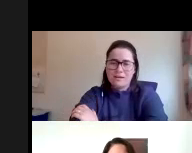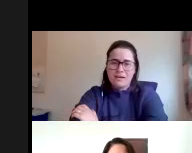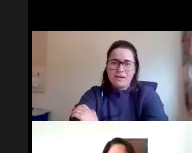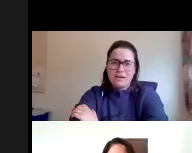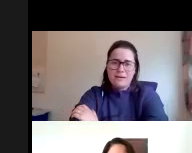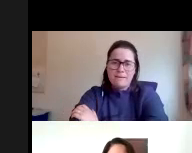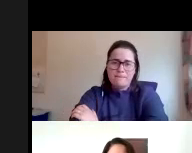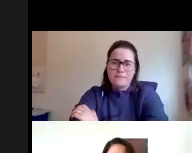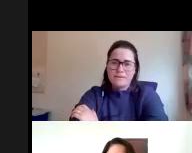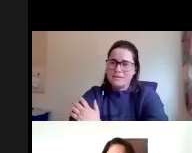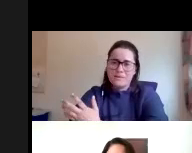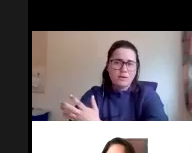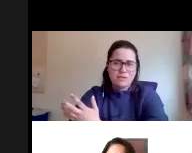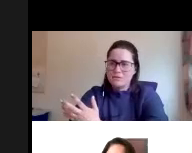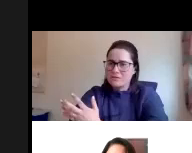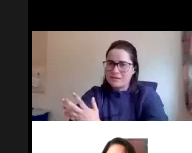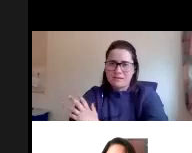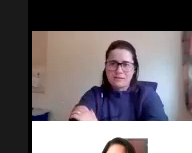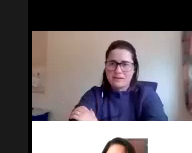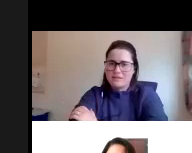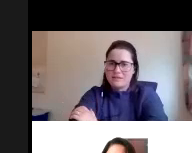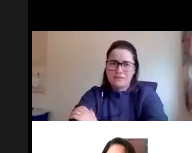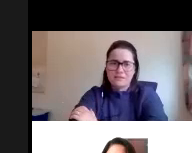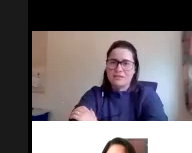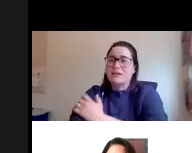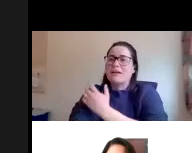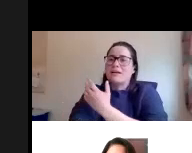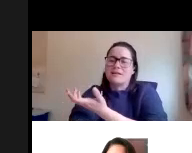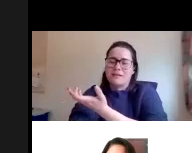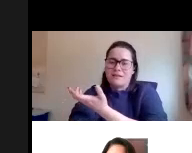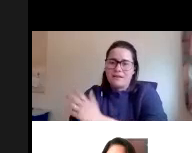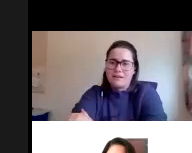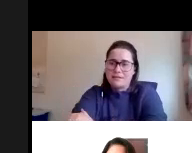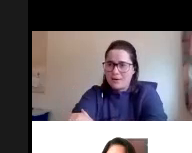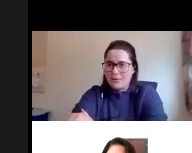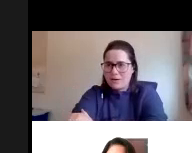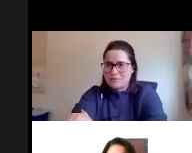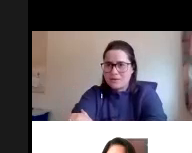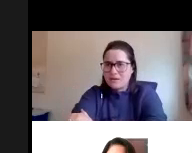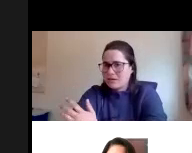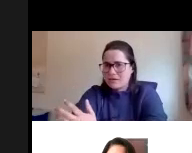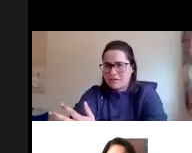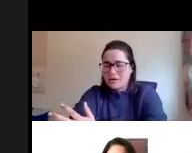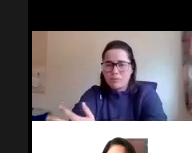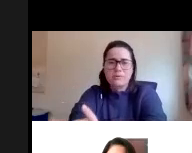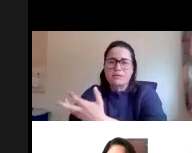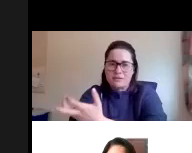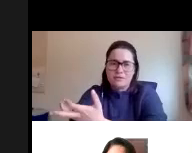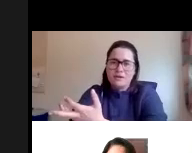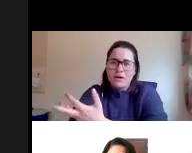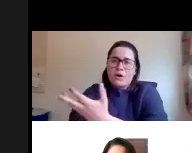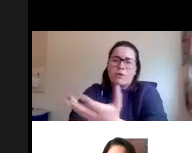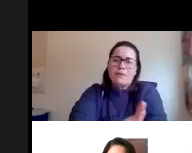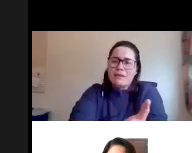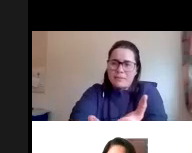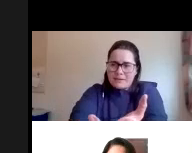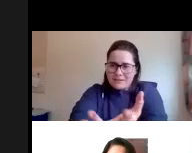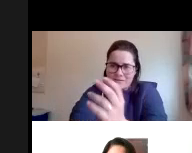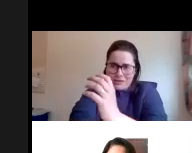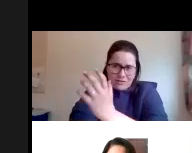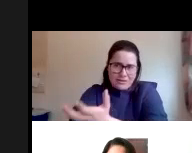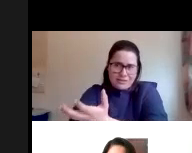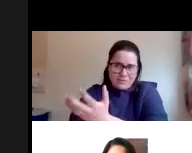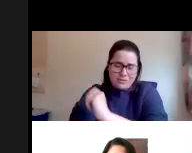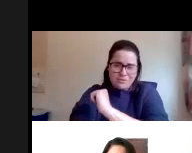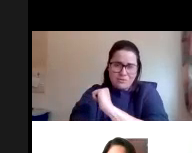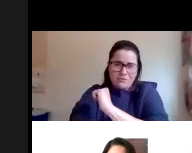Guatemala, desde 1970 se está diciendo que es el desagüe de la ciudad y que hay que hacer algo, porque si no, obviamente en la prensa